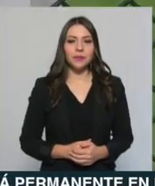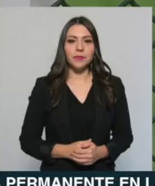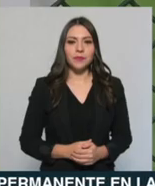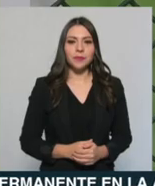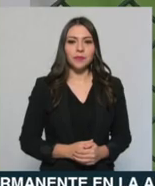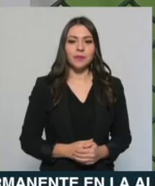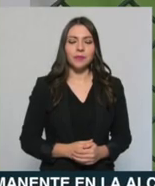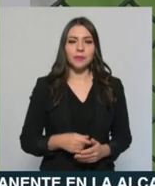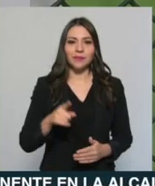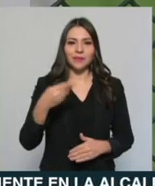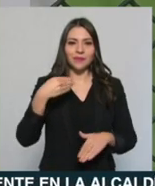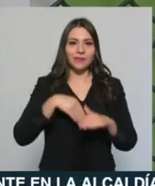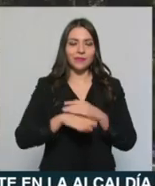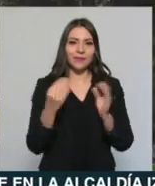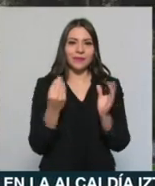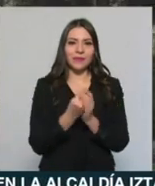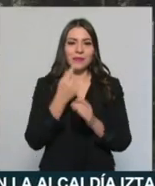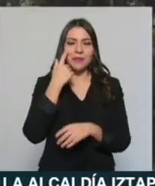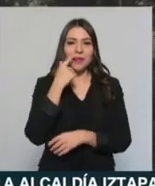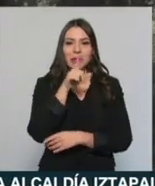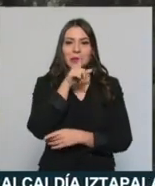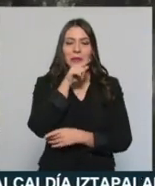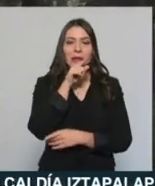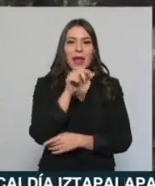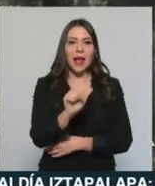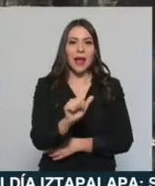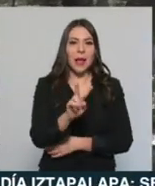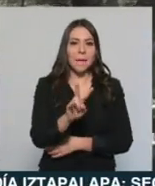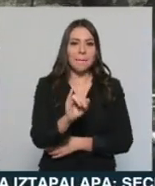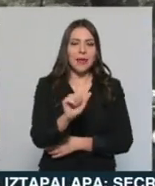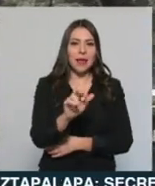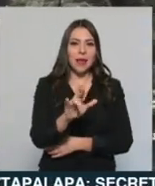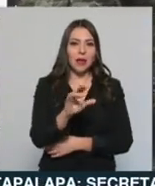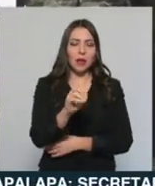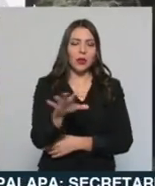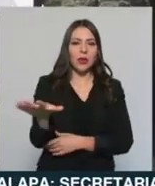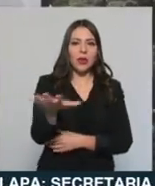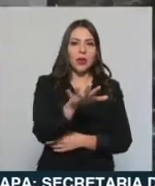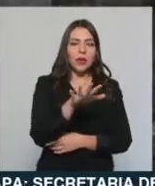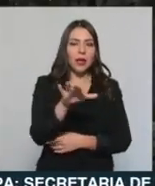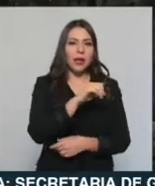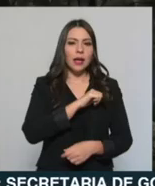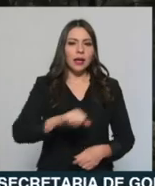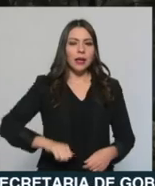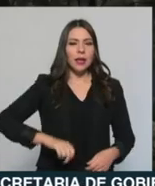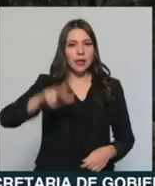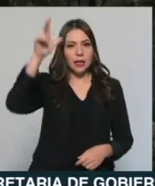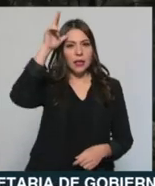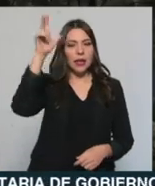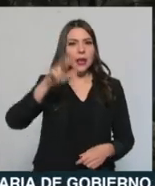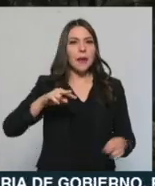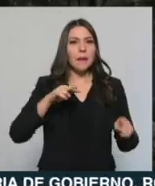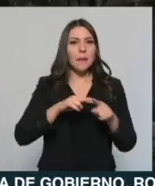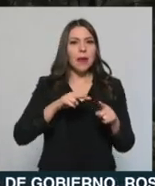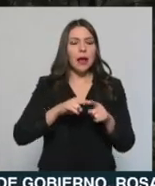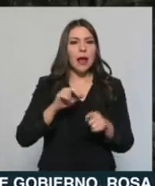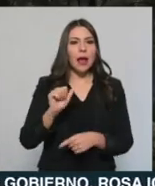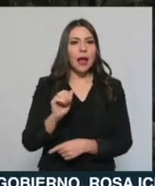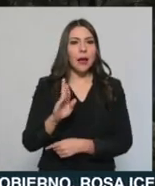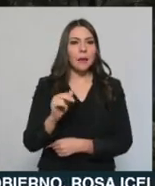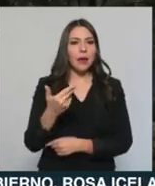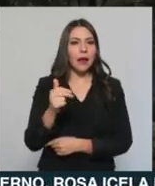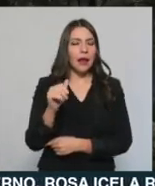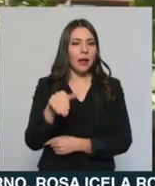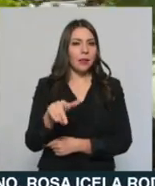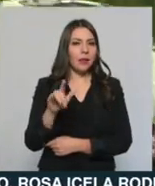Este aviario se localiza en la colonia Polanco, al norponiente de la alcaldía Miguel Hidalgo. En el Parque Abraham Lincoln, este sitio,